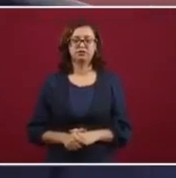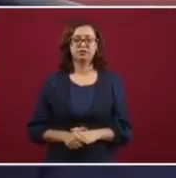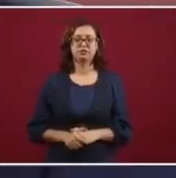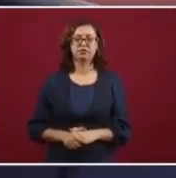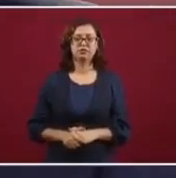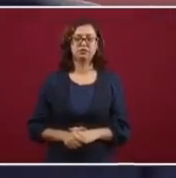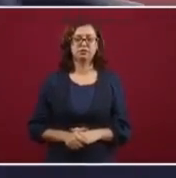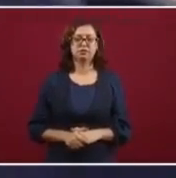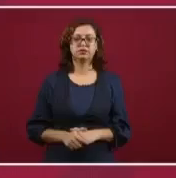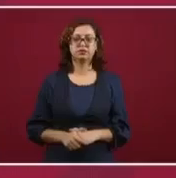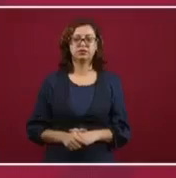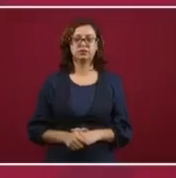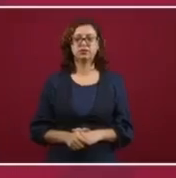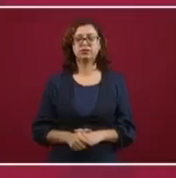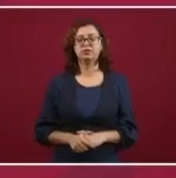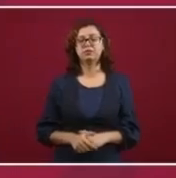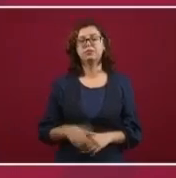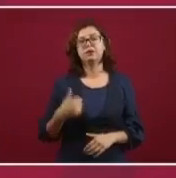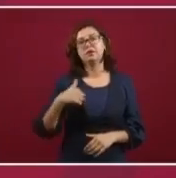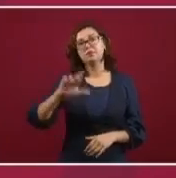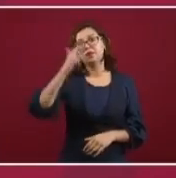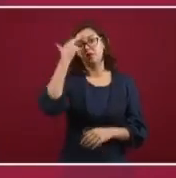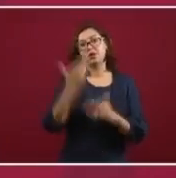no querían que yo apareciera en la boleta,